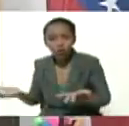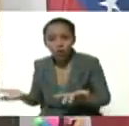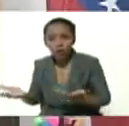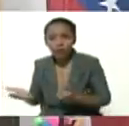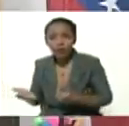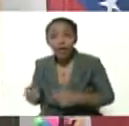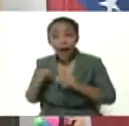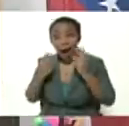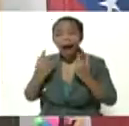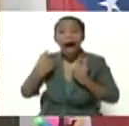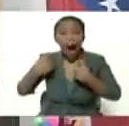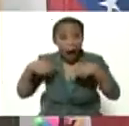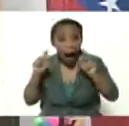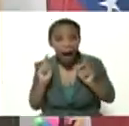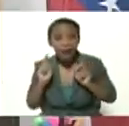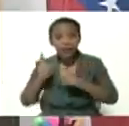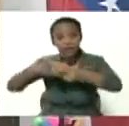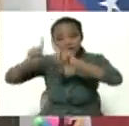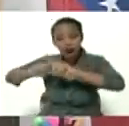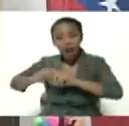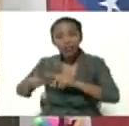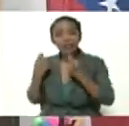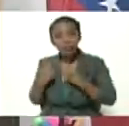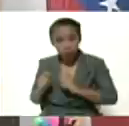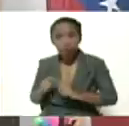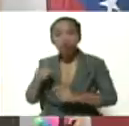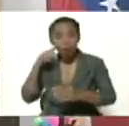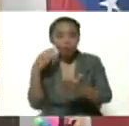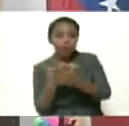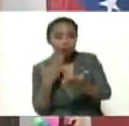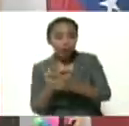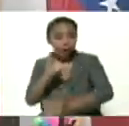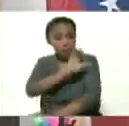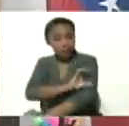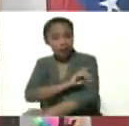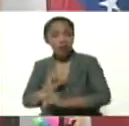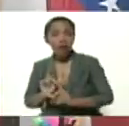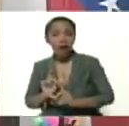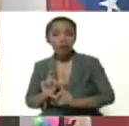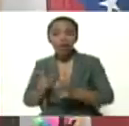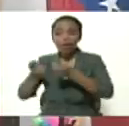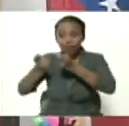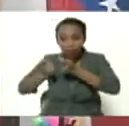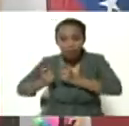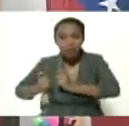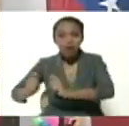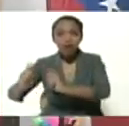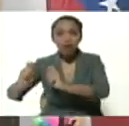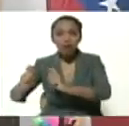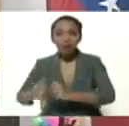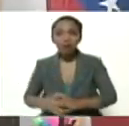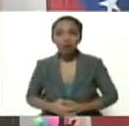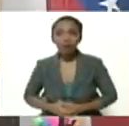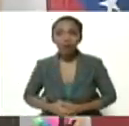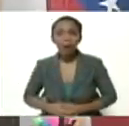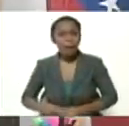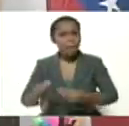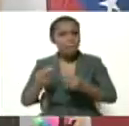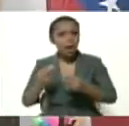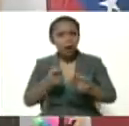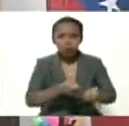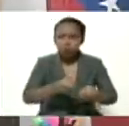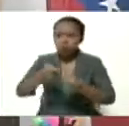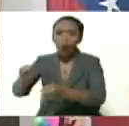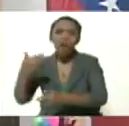hay diversos tratamientos, se están probando clínicamente, tratamientos para llevar